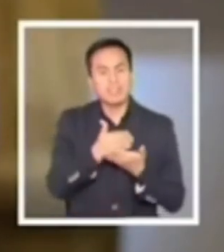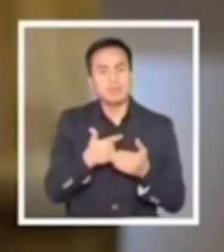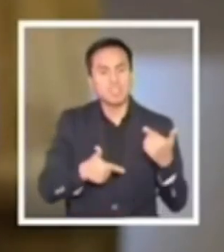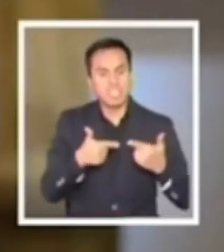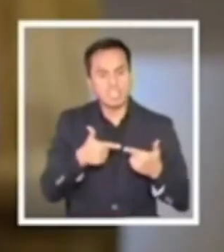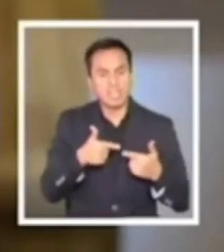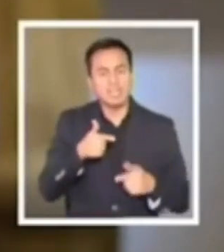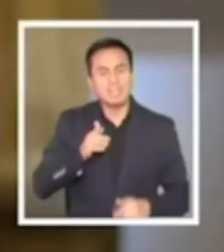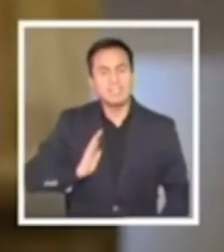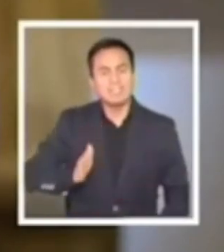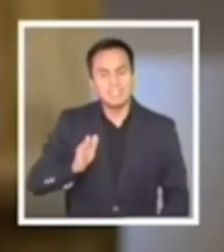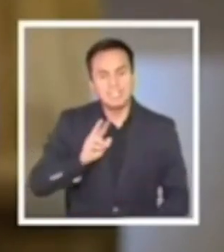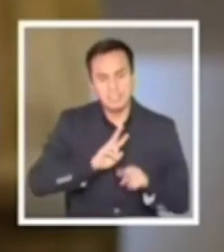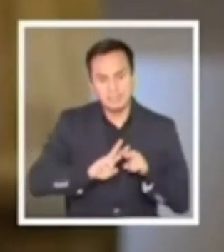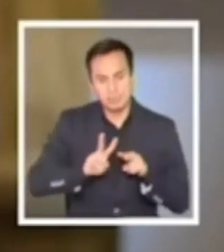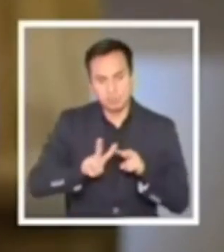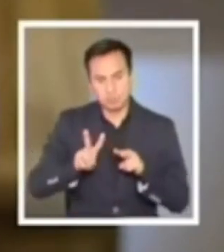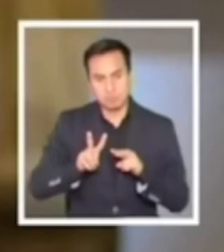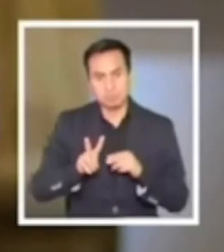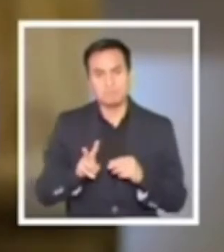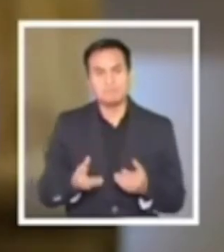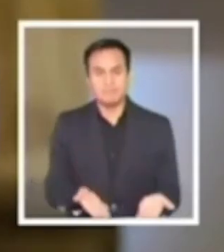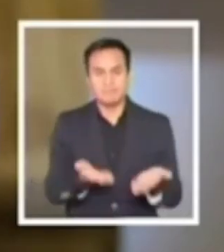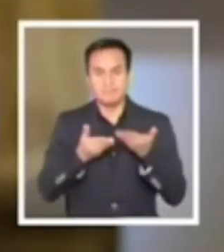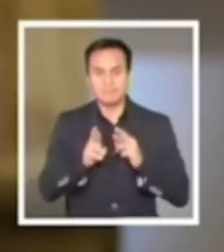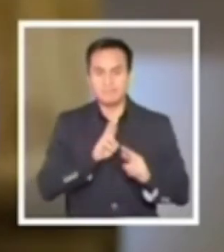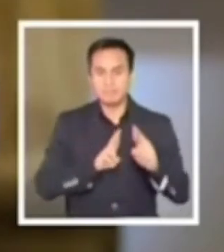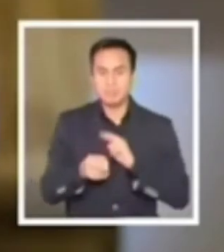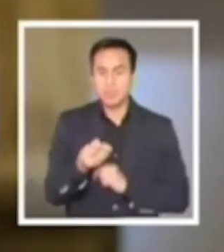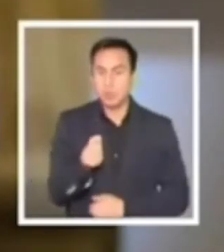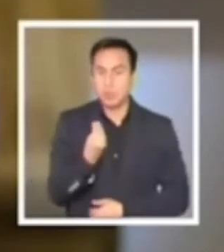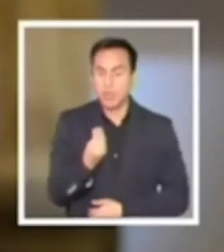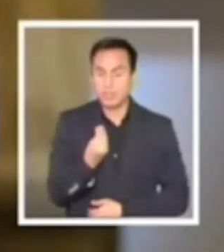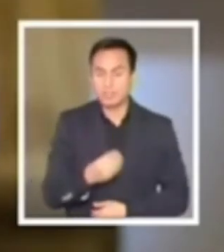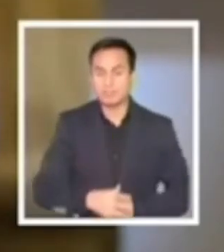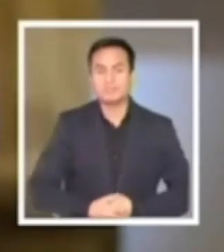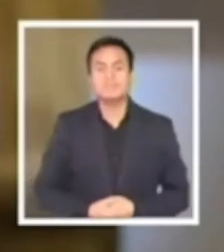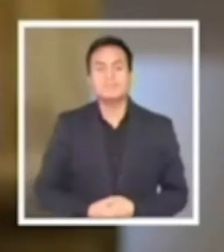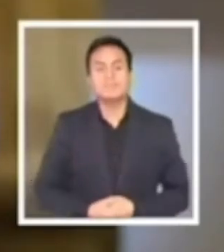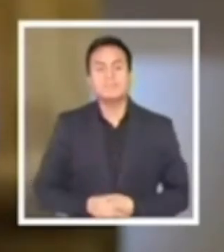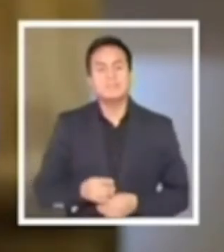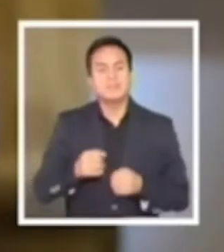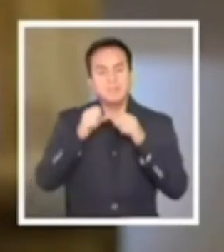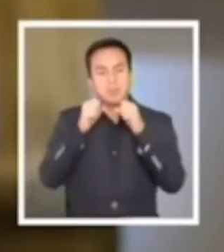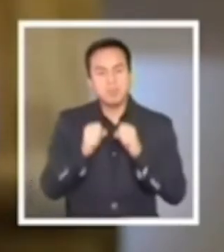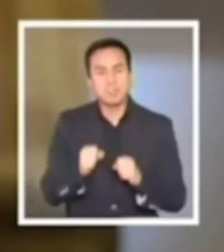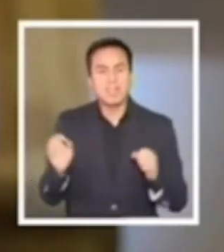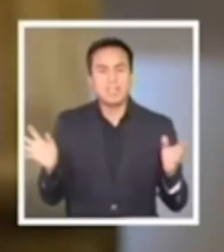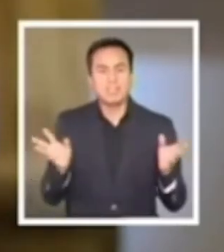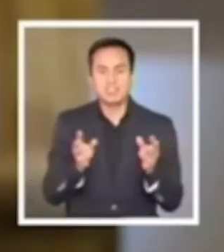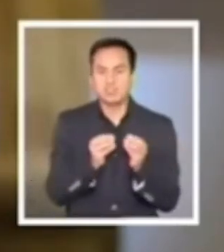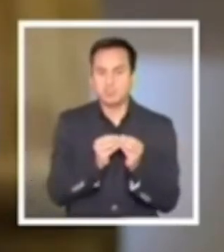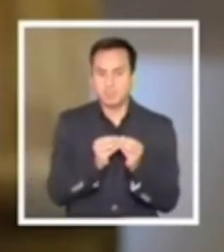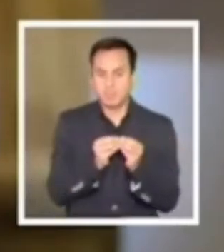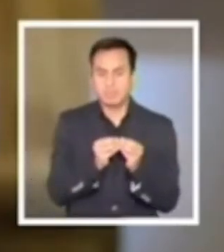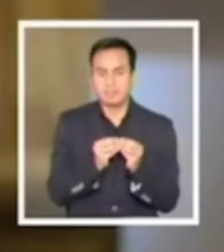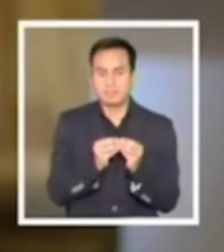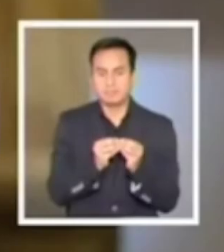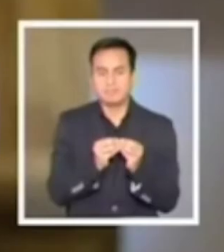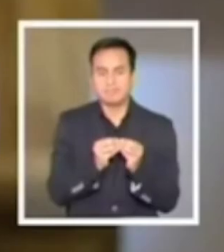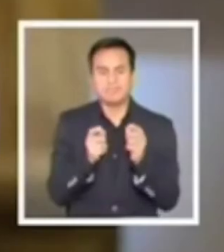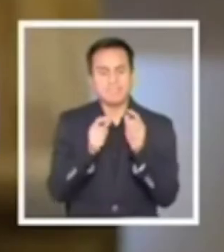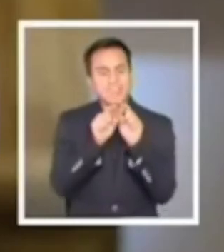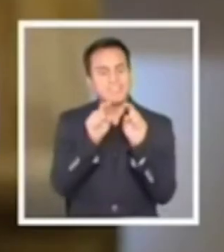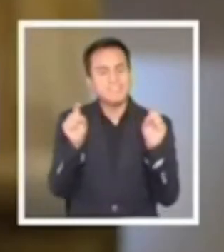que no se va a borrar ni con todo el agua de los océanos. Habló de la lucha por una sociedad más justa y